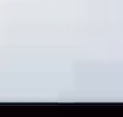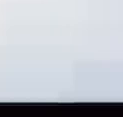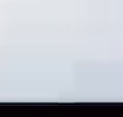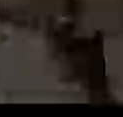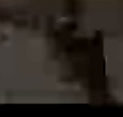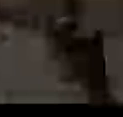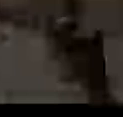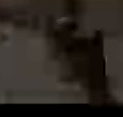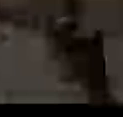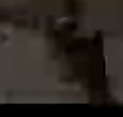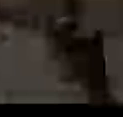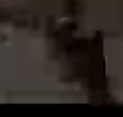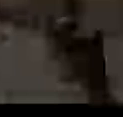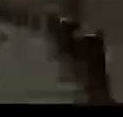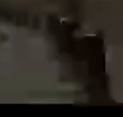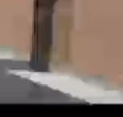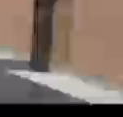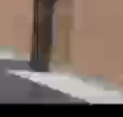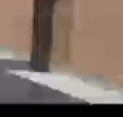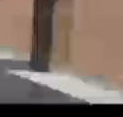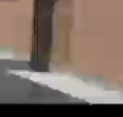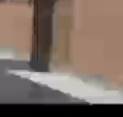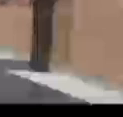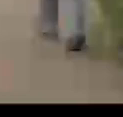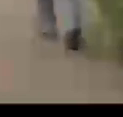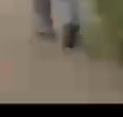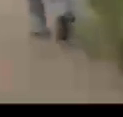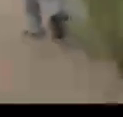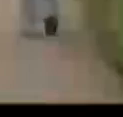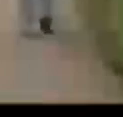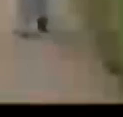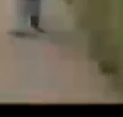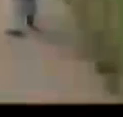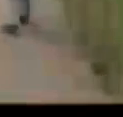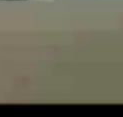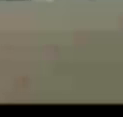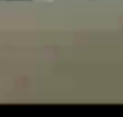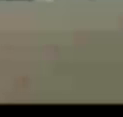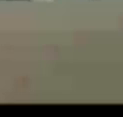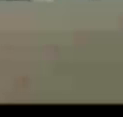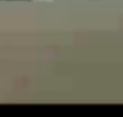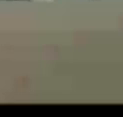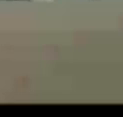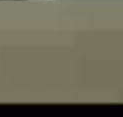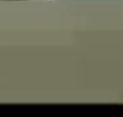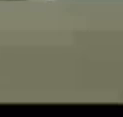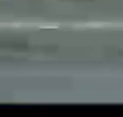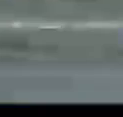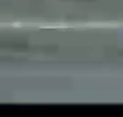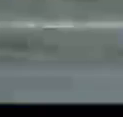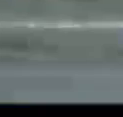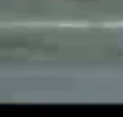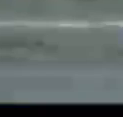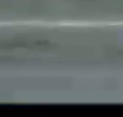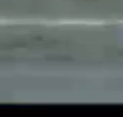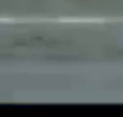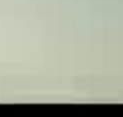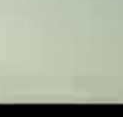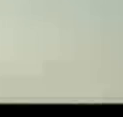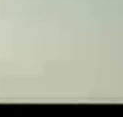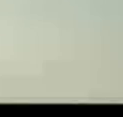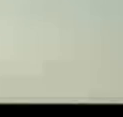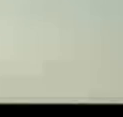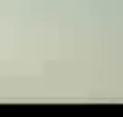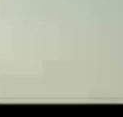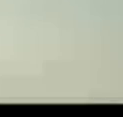necesitas. El amor por la justicia, por la verdad, por nuestros migrantes, por los más pobres, han sido nuestro bálsamo